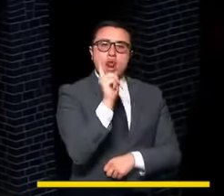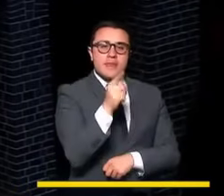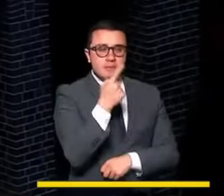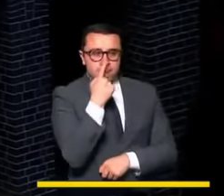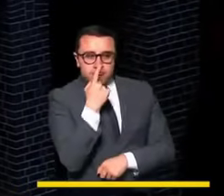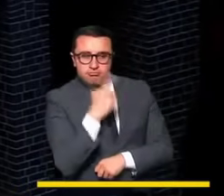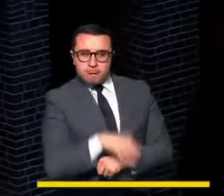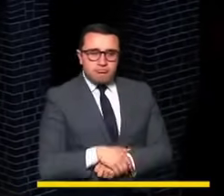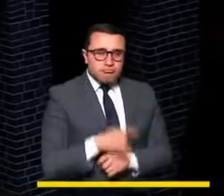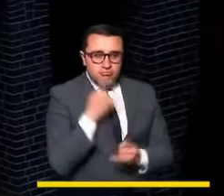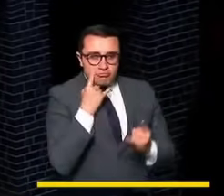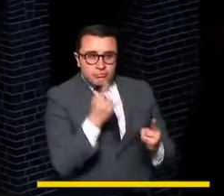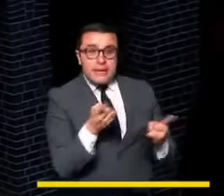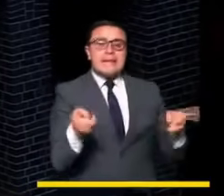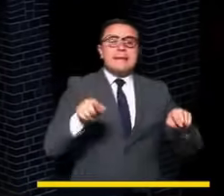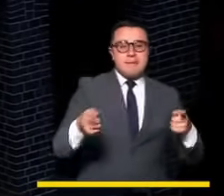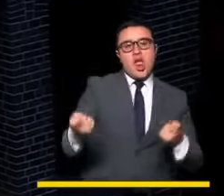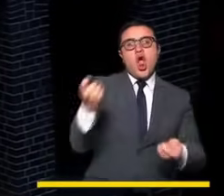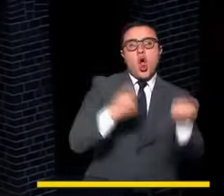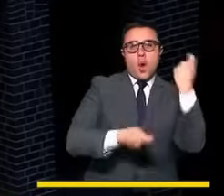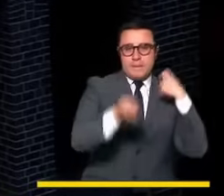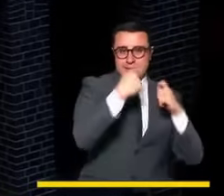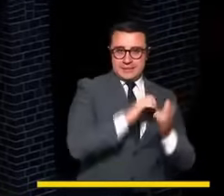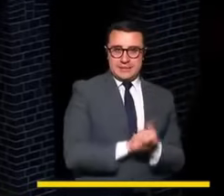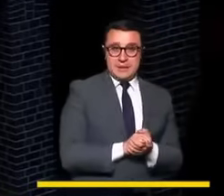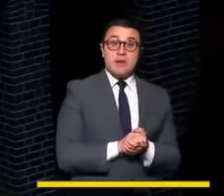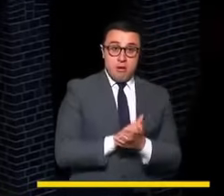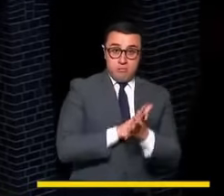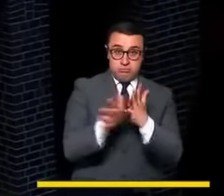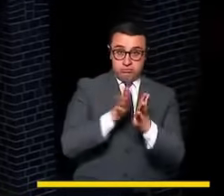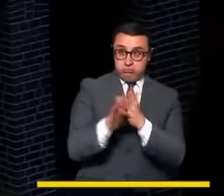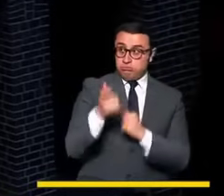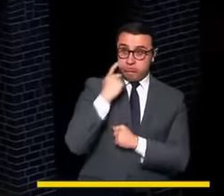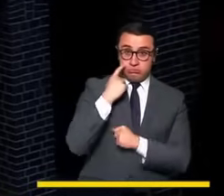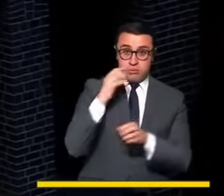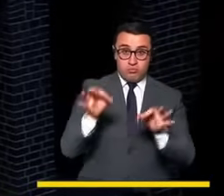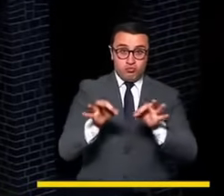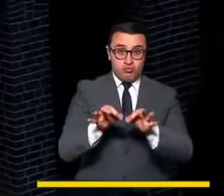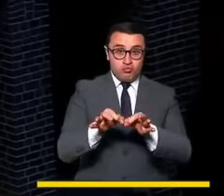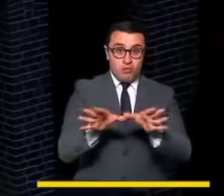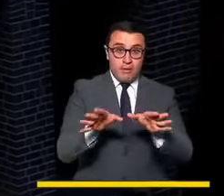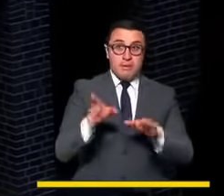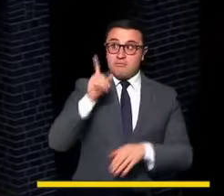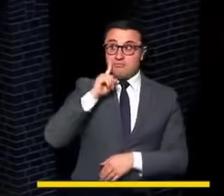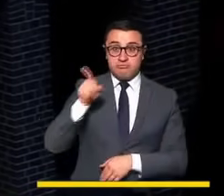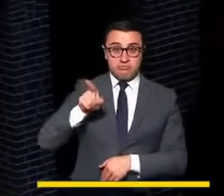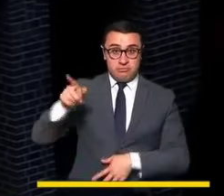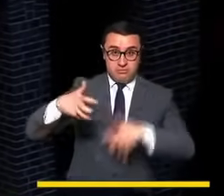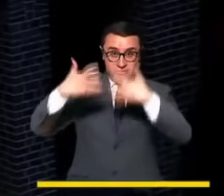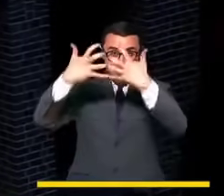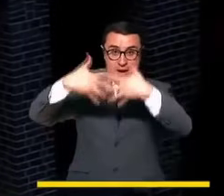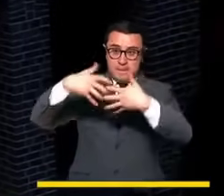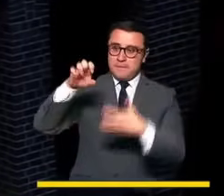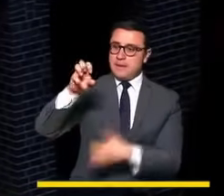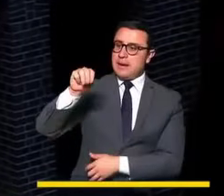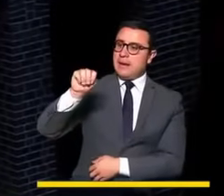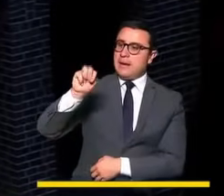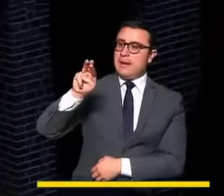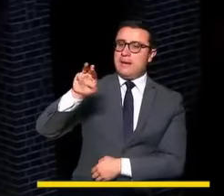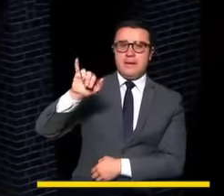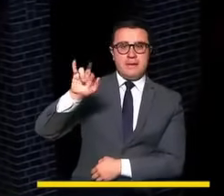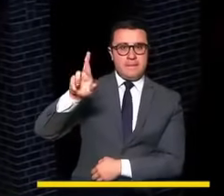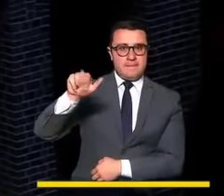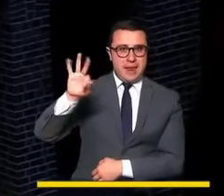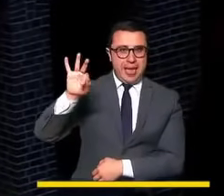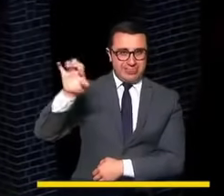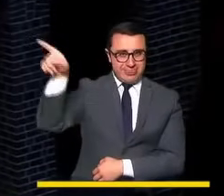comerciales. No por nada, no es por azar, que la empresa de Emiratos